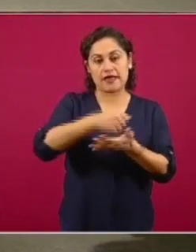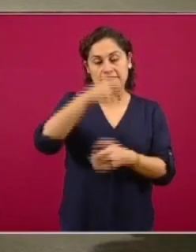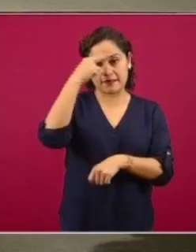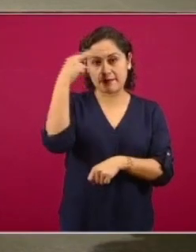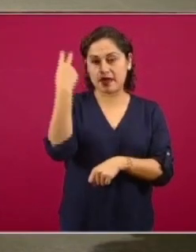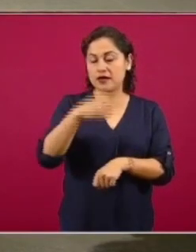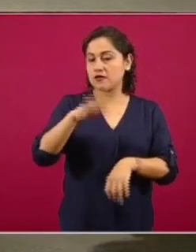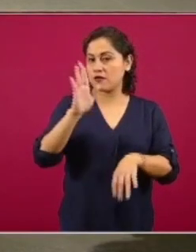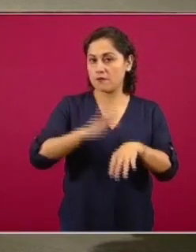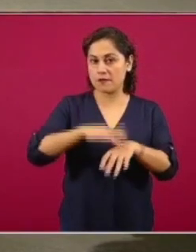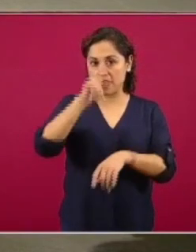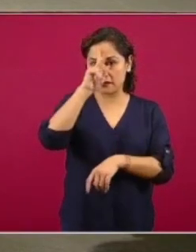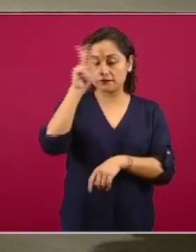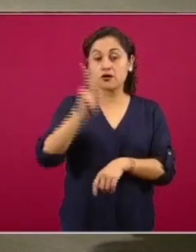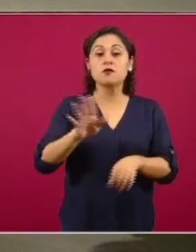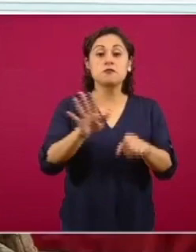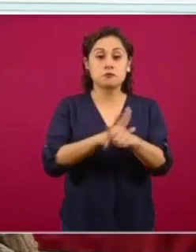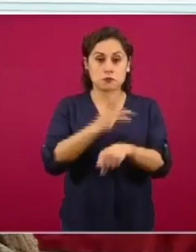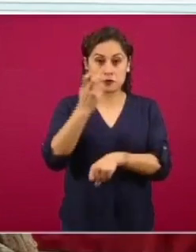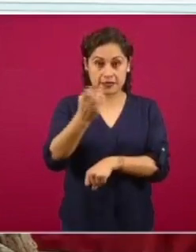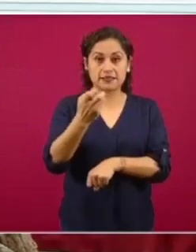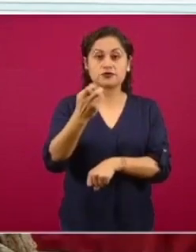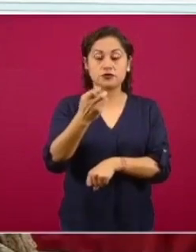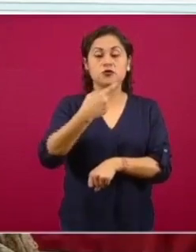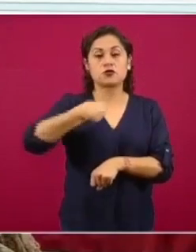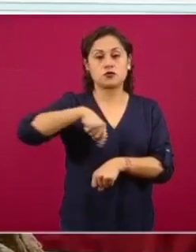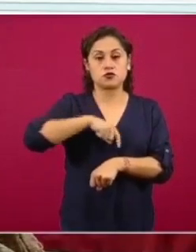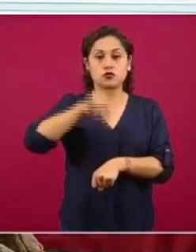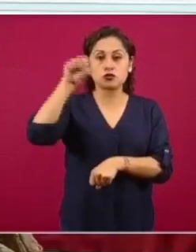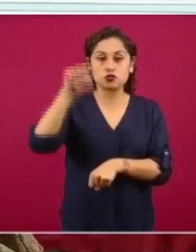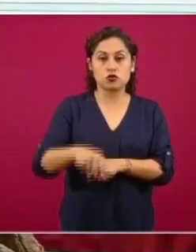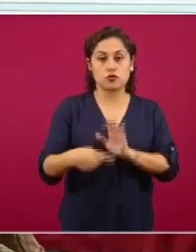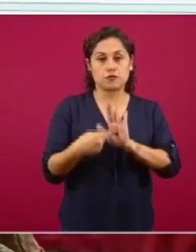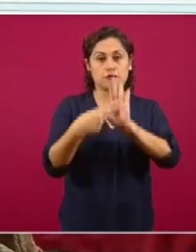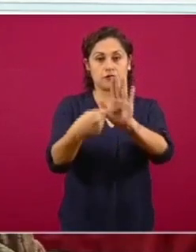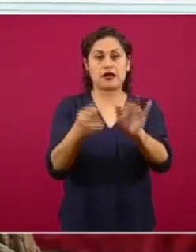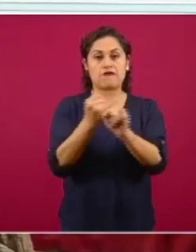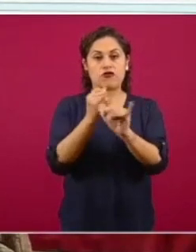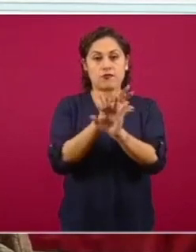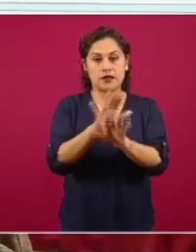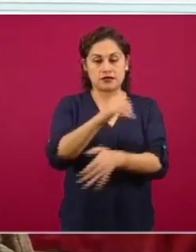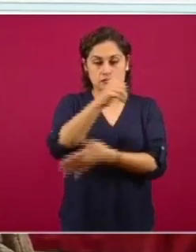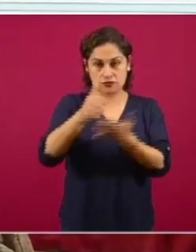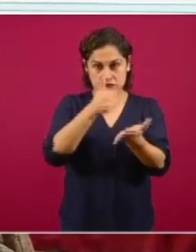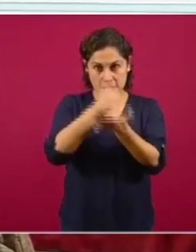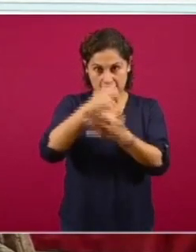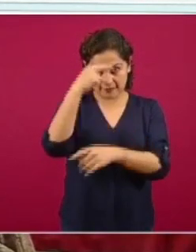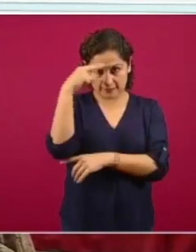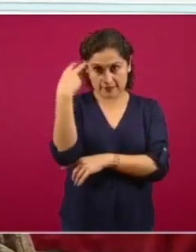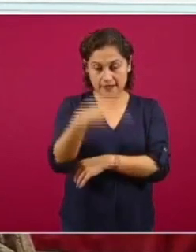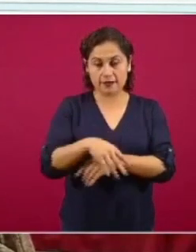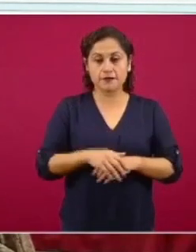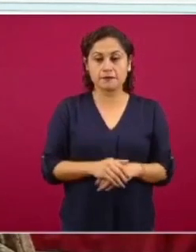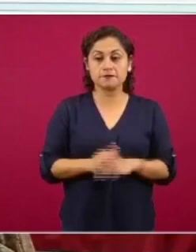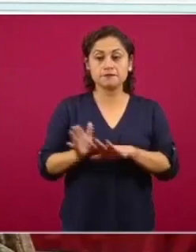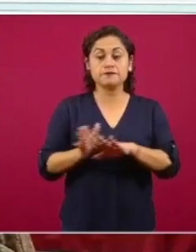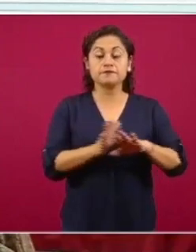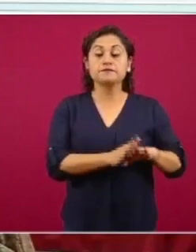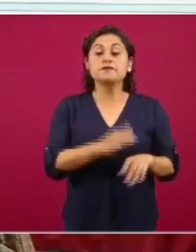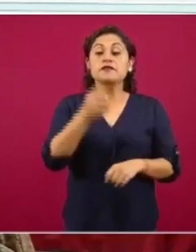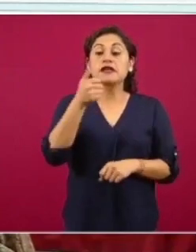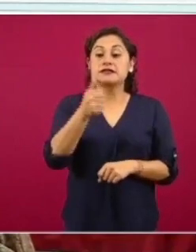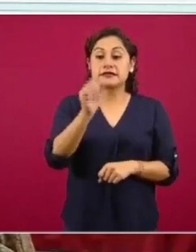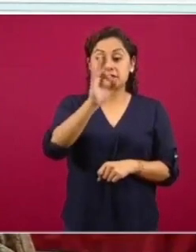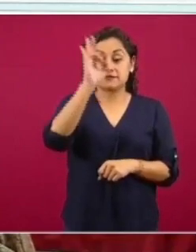eso vamos a ahondar un poco en los datos específicos de la Ciudad de México. Tenemos también un 6% del total de